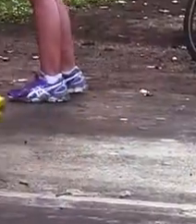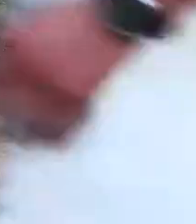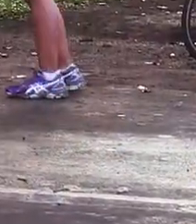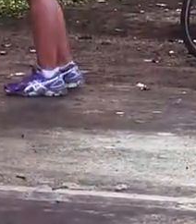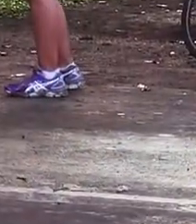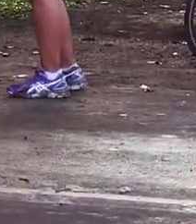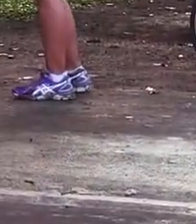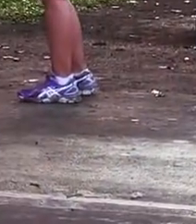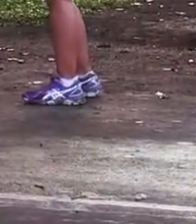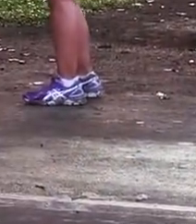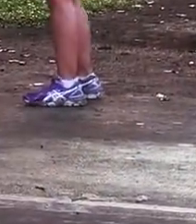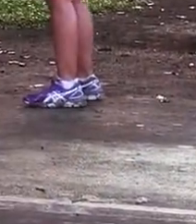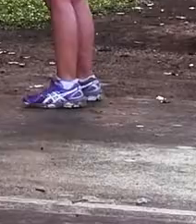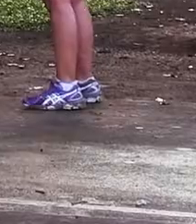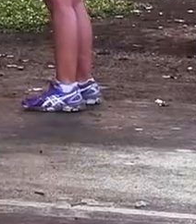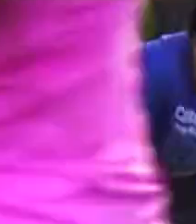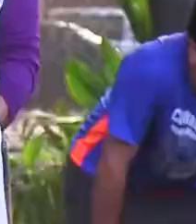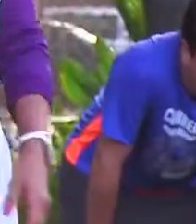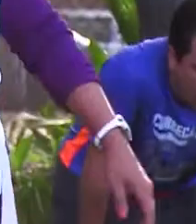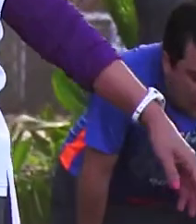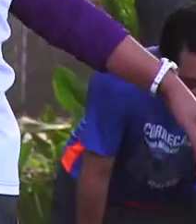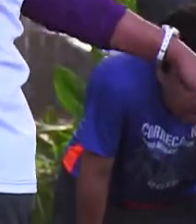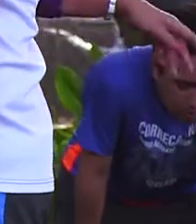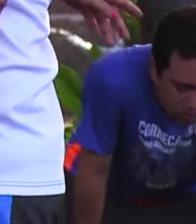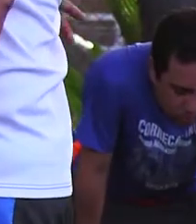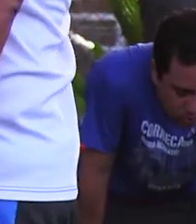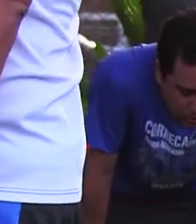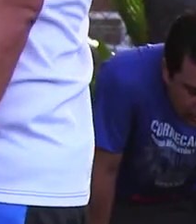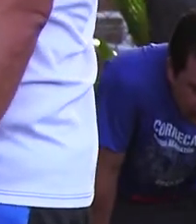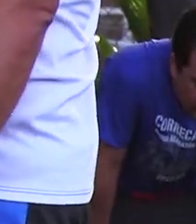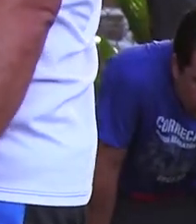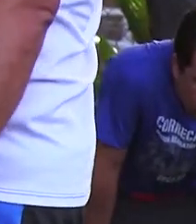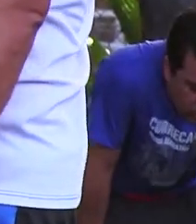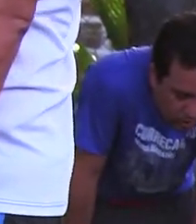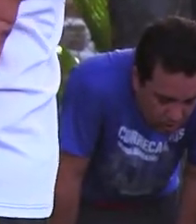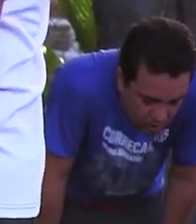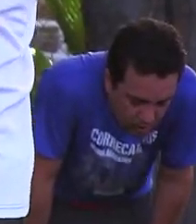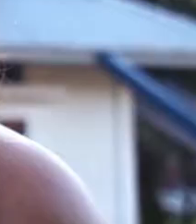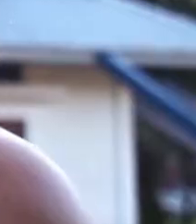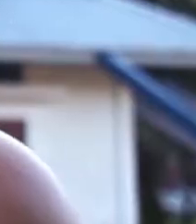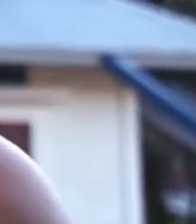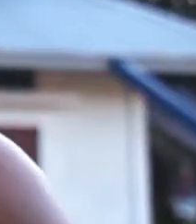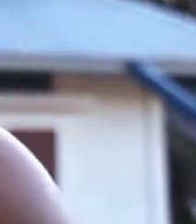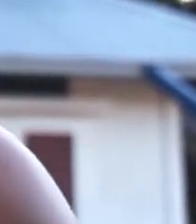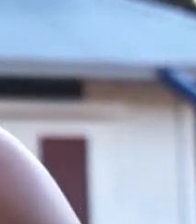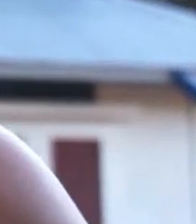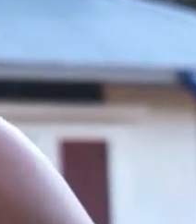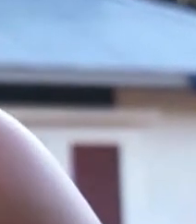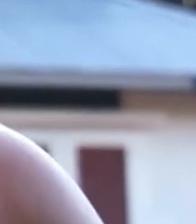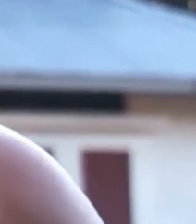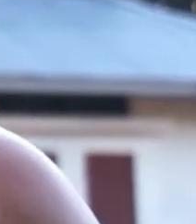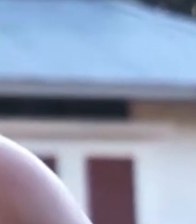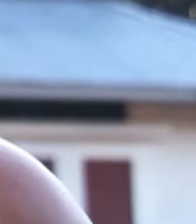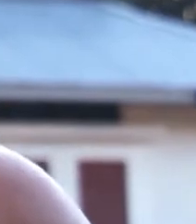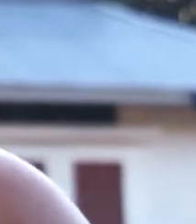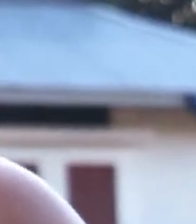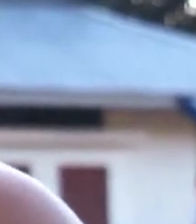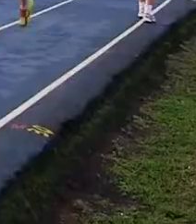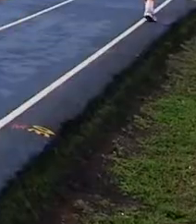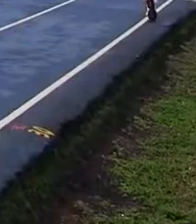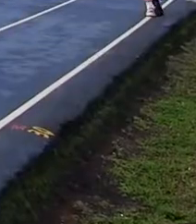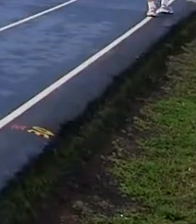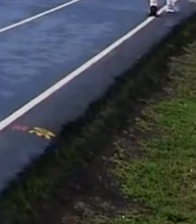marcha, ahí vamos todos, es realmente una persona que es admirable. Yo creo que ella no se da tanta cuenta, ¿verdad?, lo que ella inspira a mucha